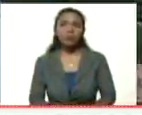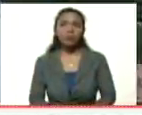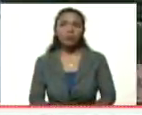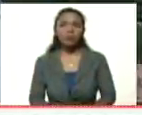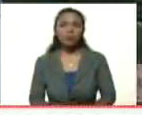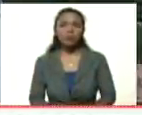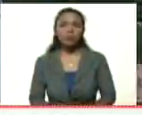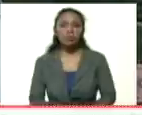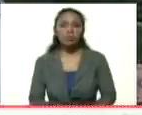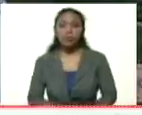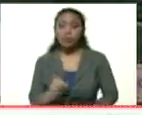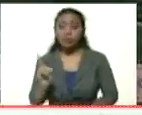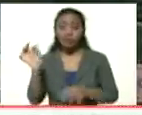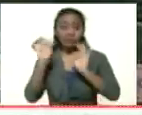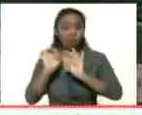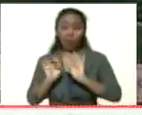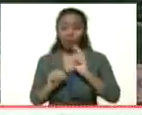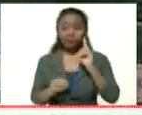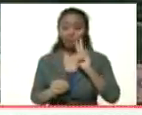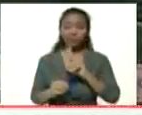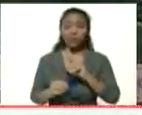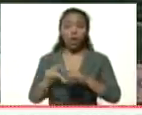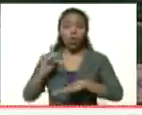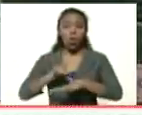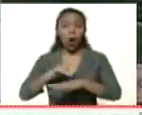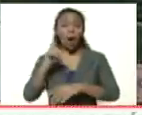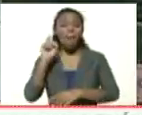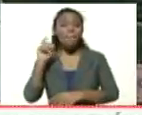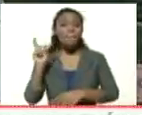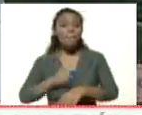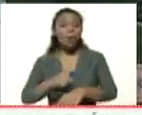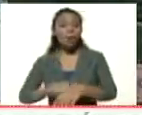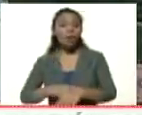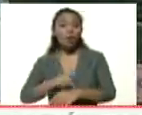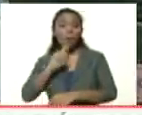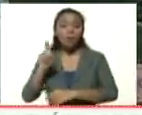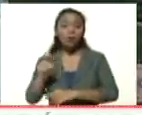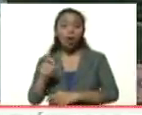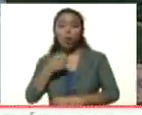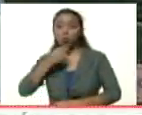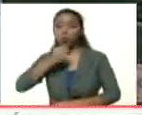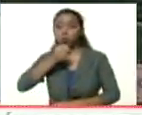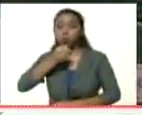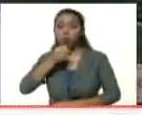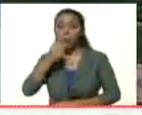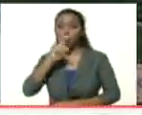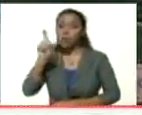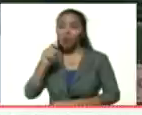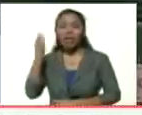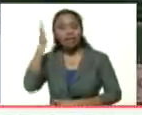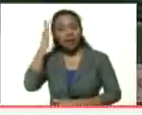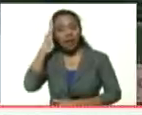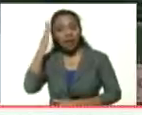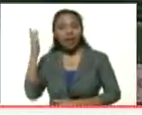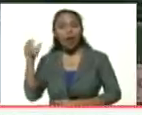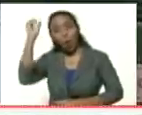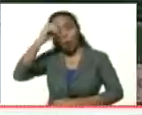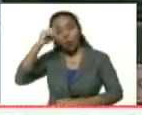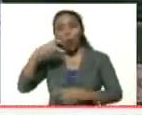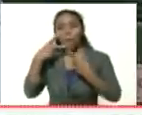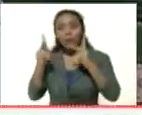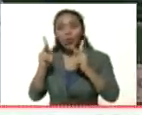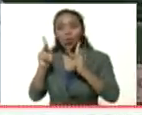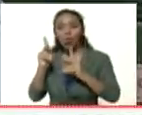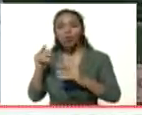Fue tan burda la maniobra que cuando tocó el momento de las preguntas a los periodistas preguntaron de lo que quiere saber la opinión pública,